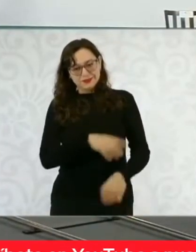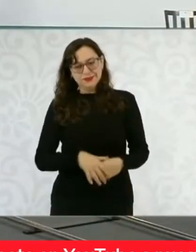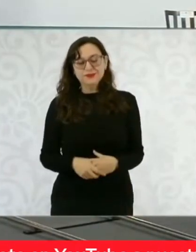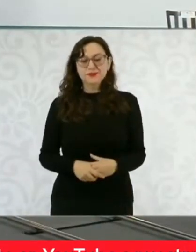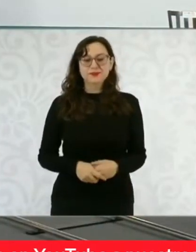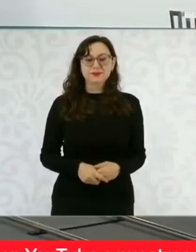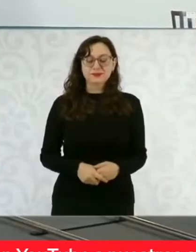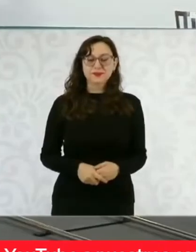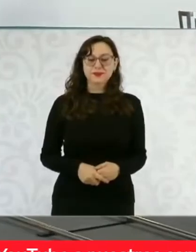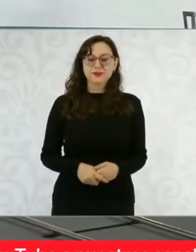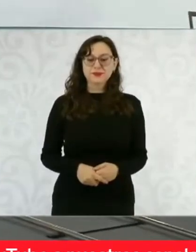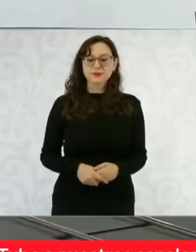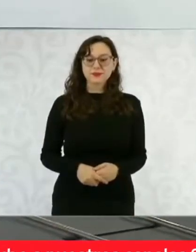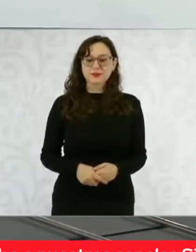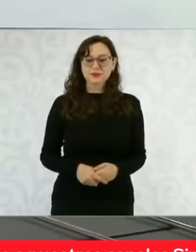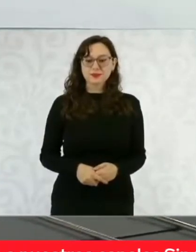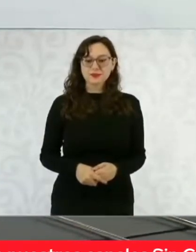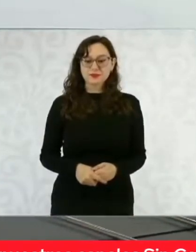Por favor.